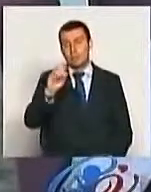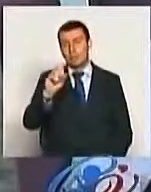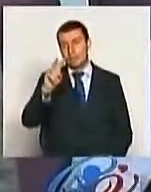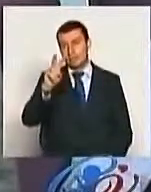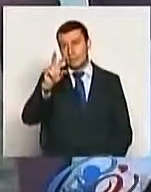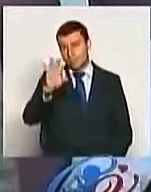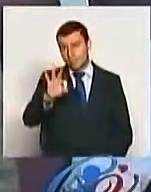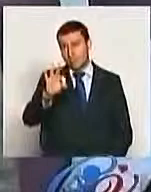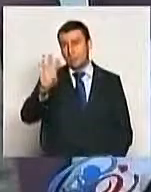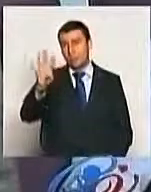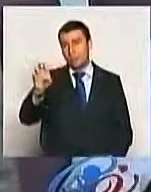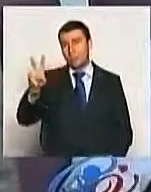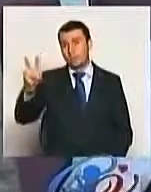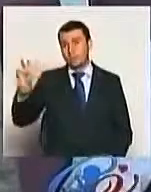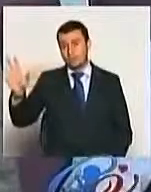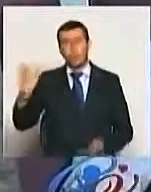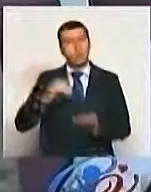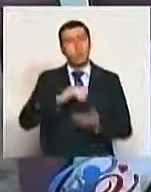330-3975,